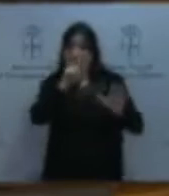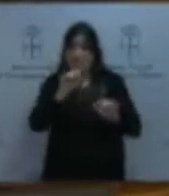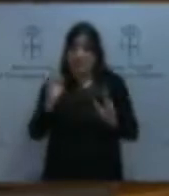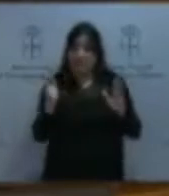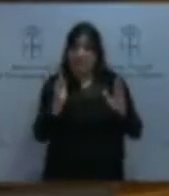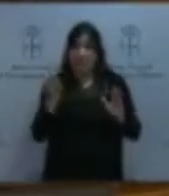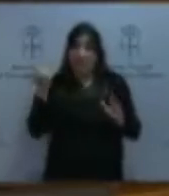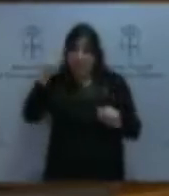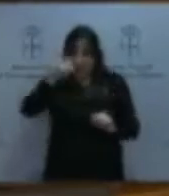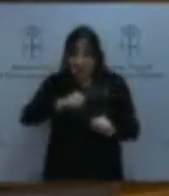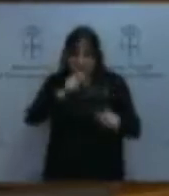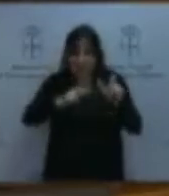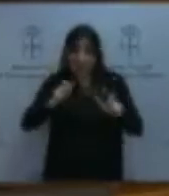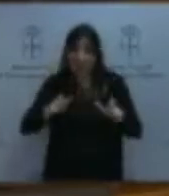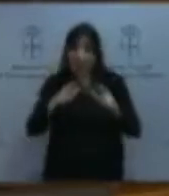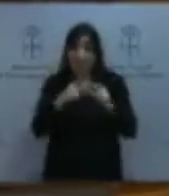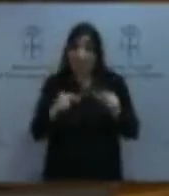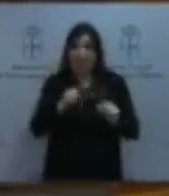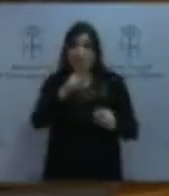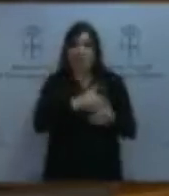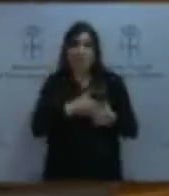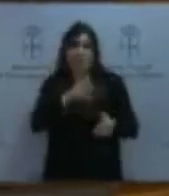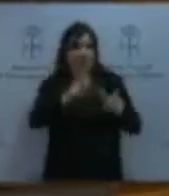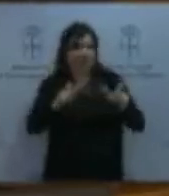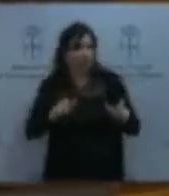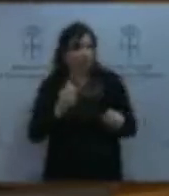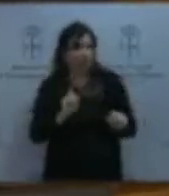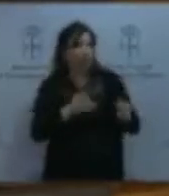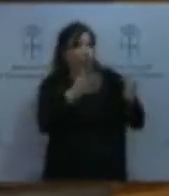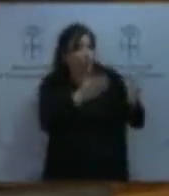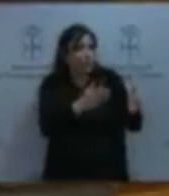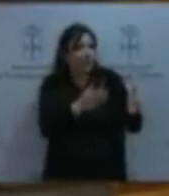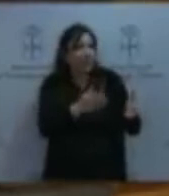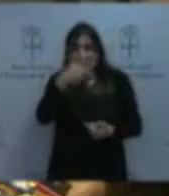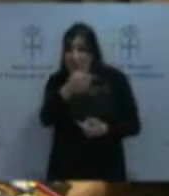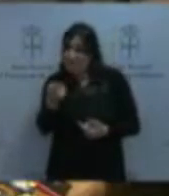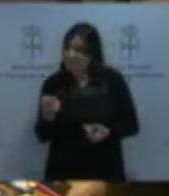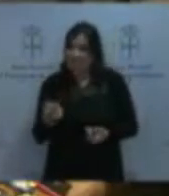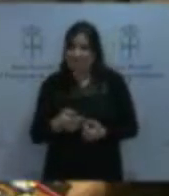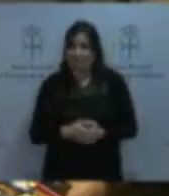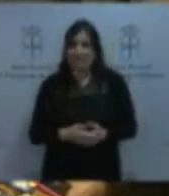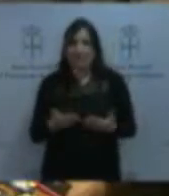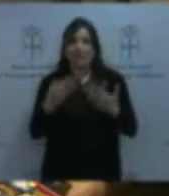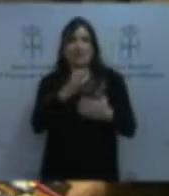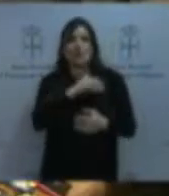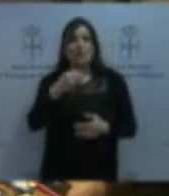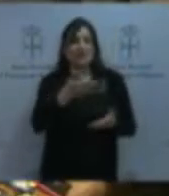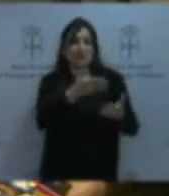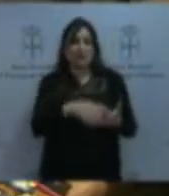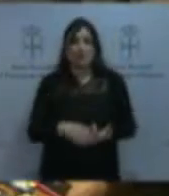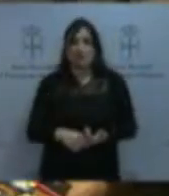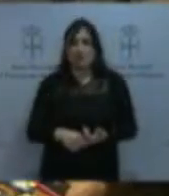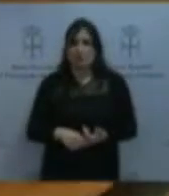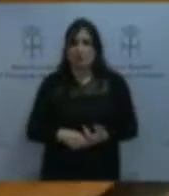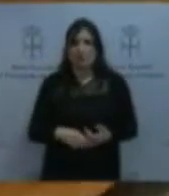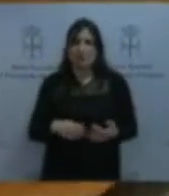historia por haber sido aquel que desanimó a los más jóvenes a comprar ese billete de vuelta para España y para Asturias. Señor León, no sé,